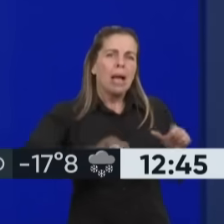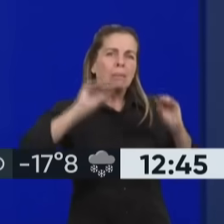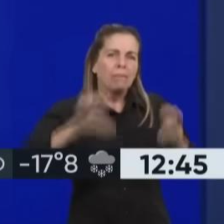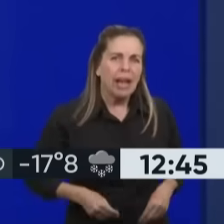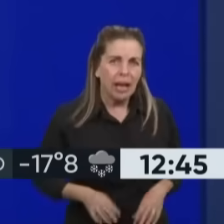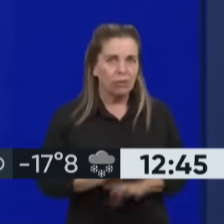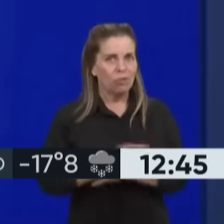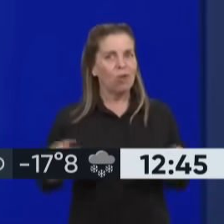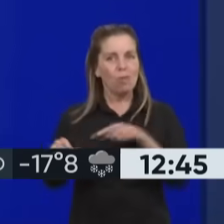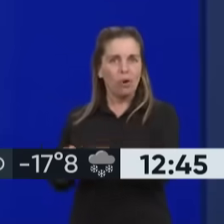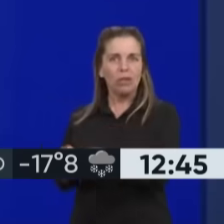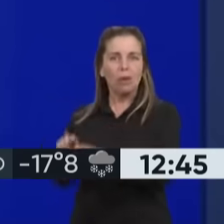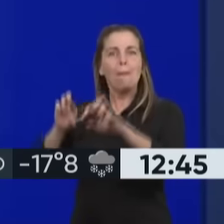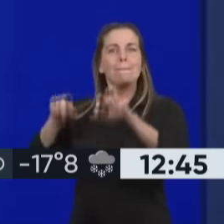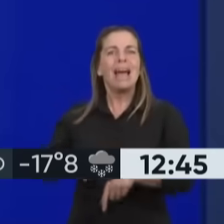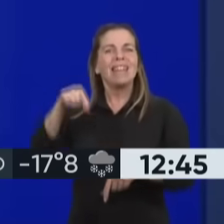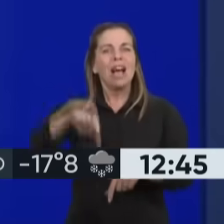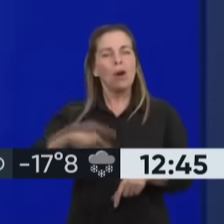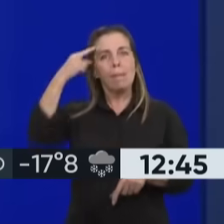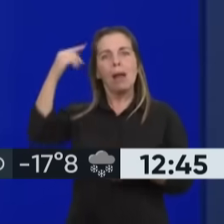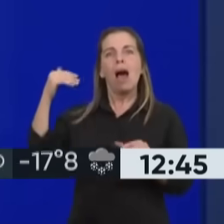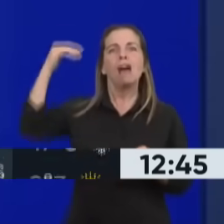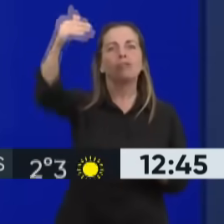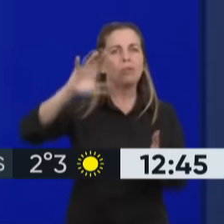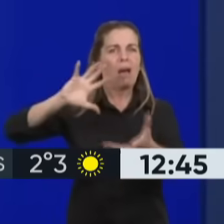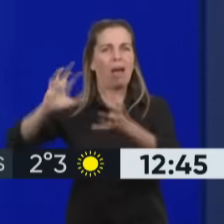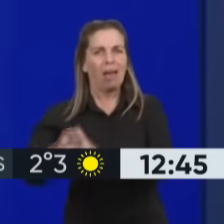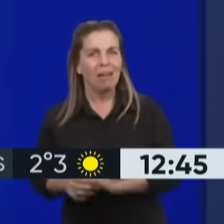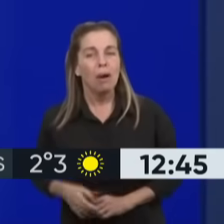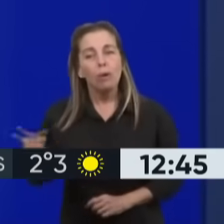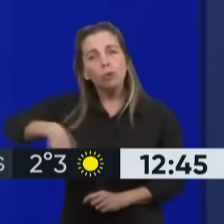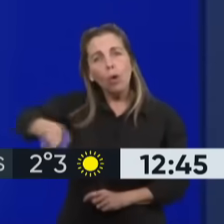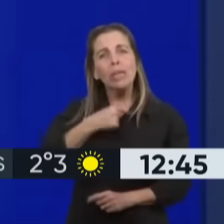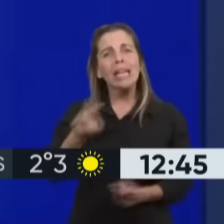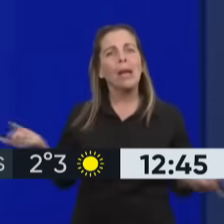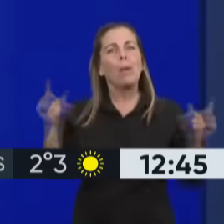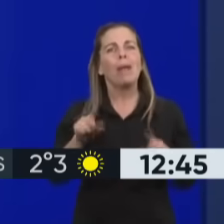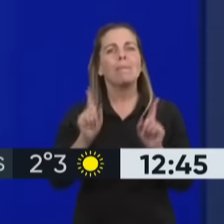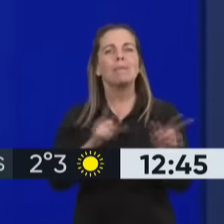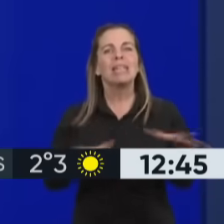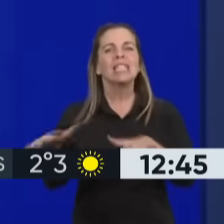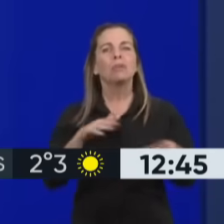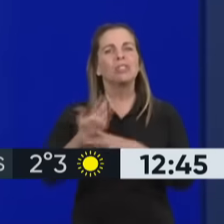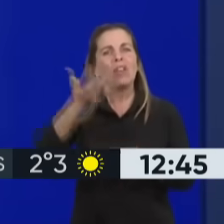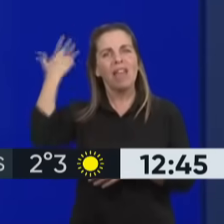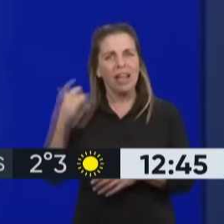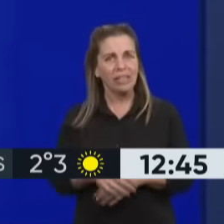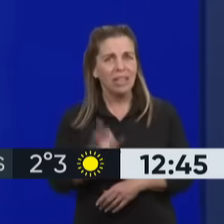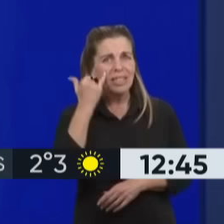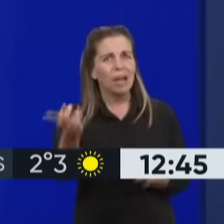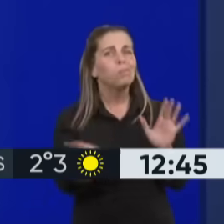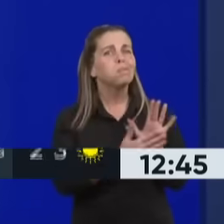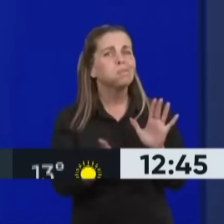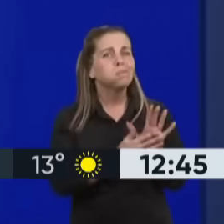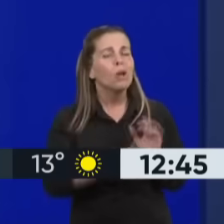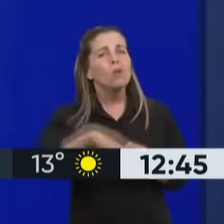en el presente es sabotear el futuro, porque quieren devolvernos directo al pasado. Esto es lo que ha quedado demostrado en nuestros últimos